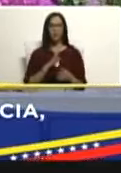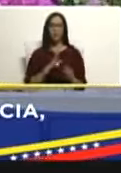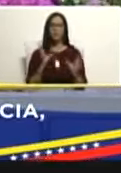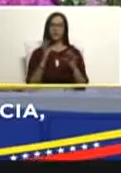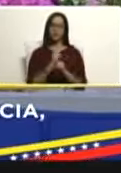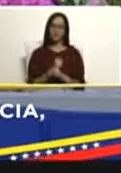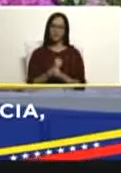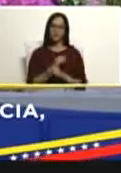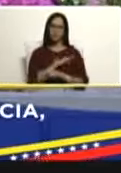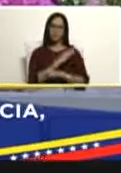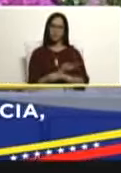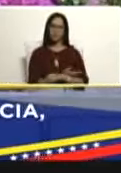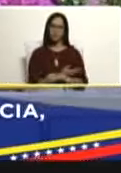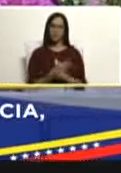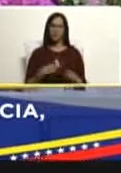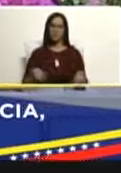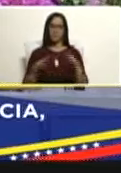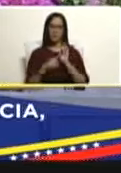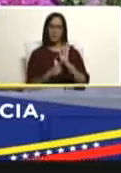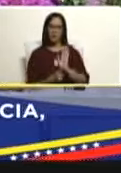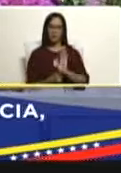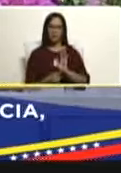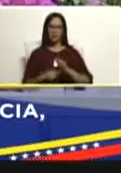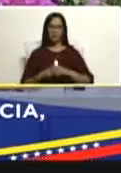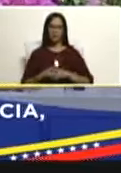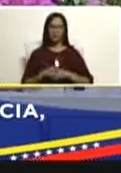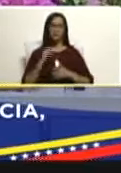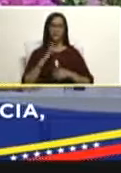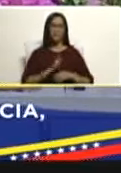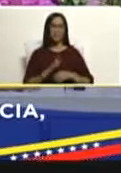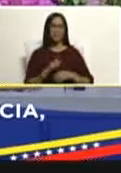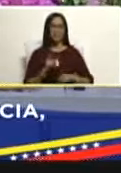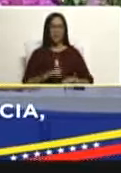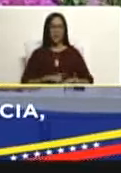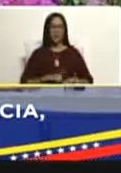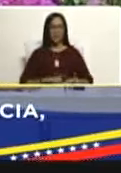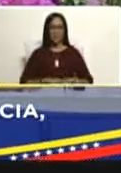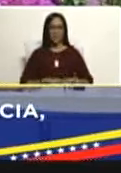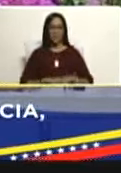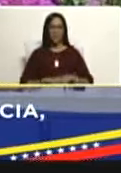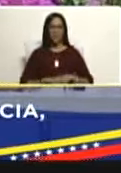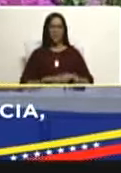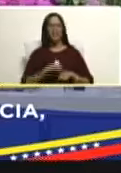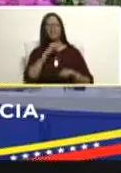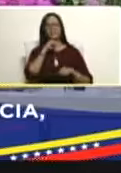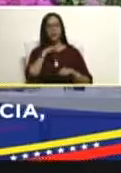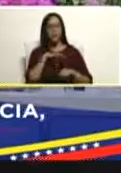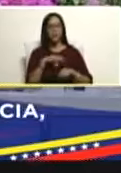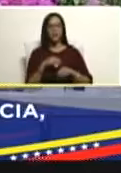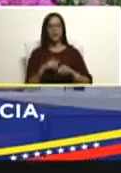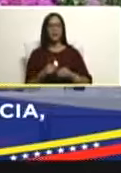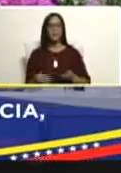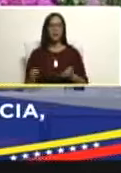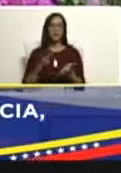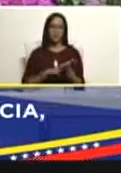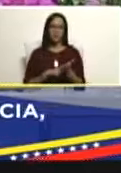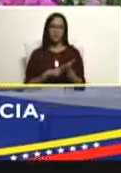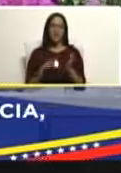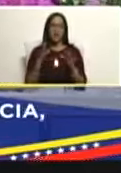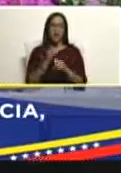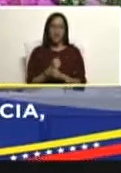fuerza, valga la expresión. Y estamos en el tiempo histórico para reafirmar la